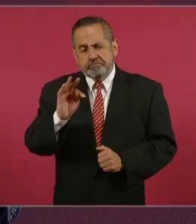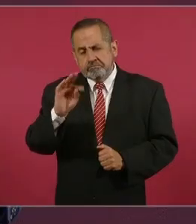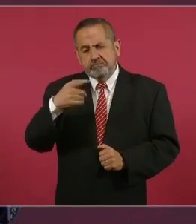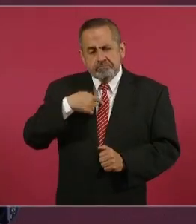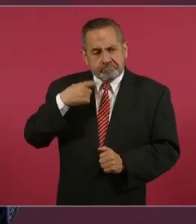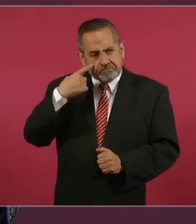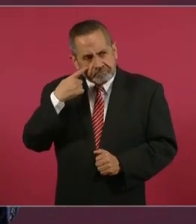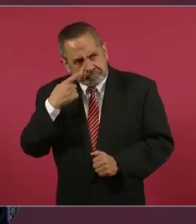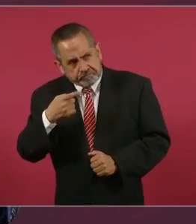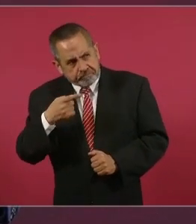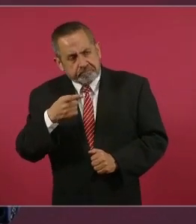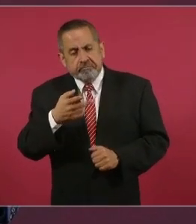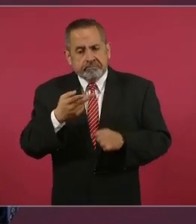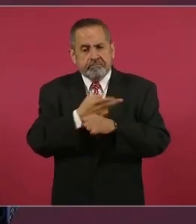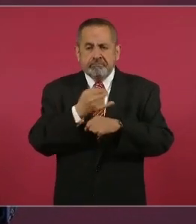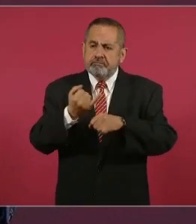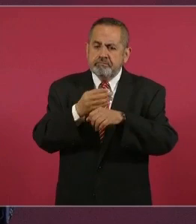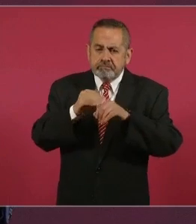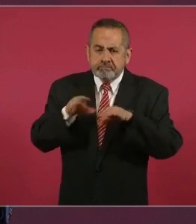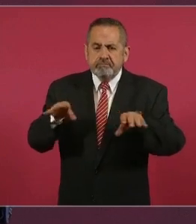pendiente, están informando